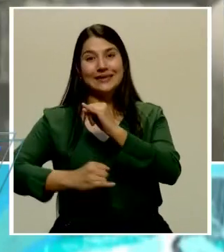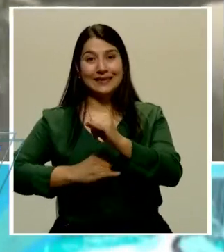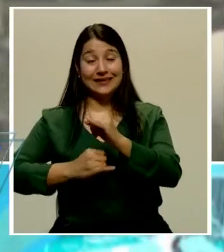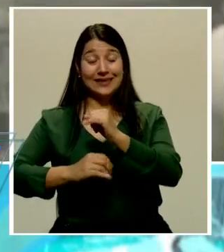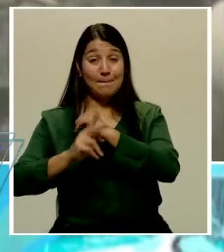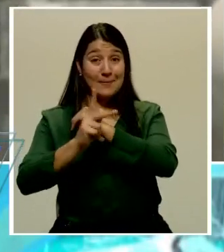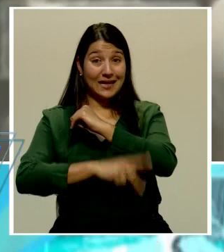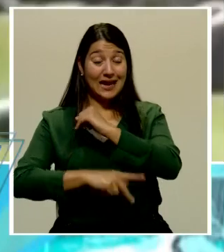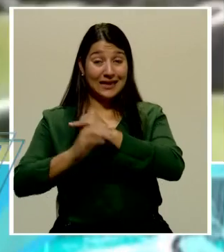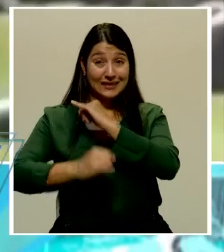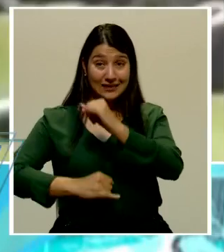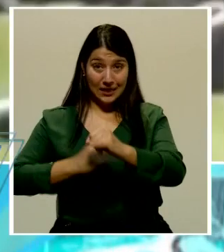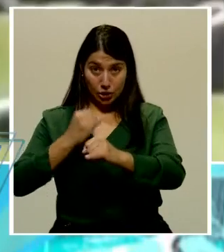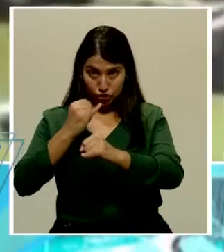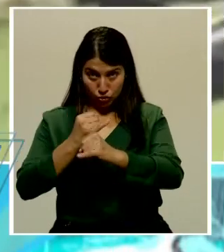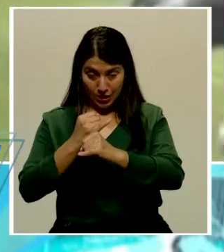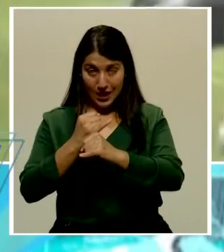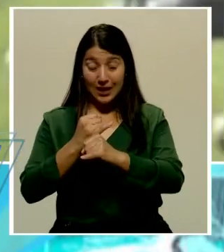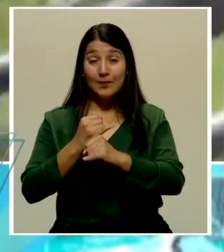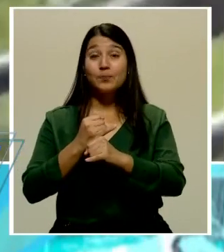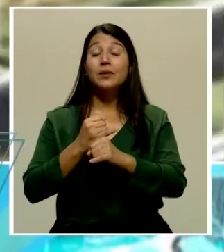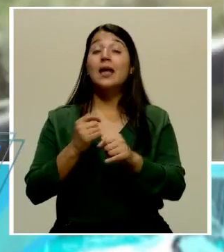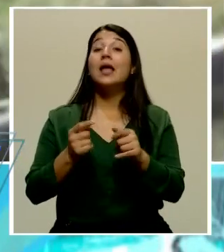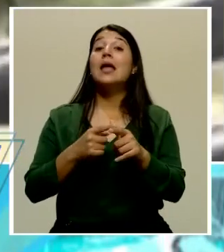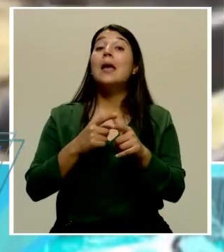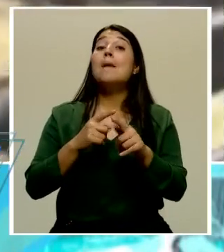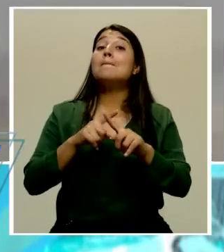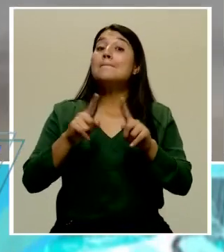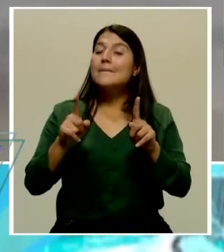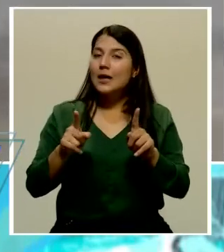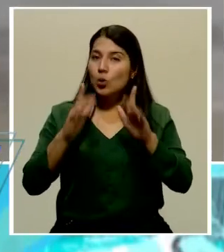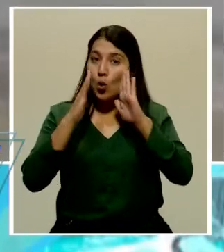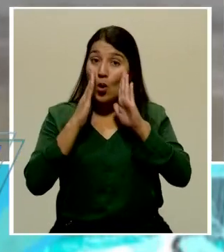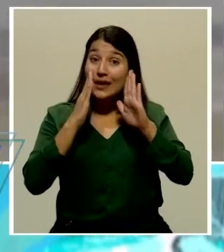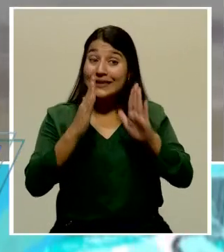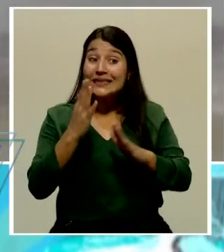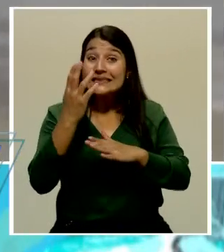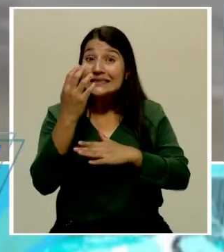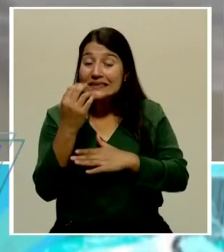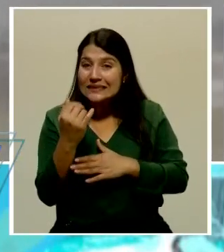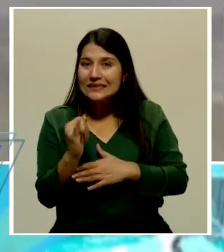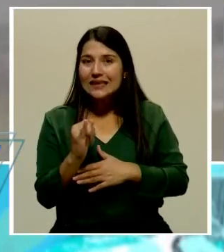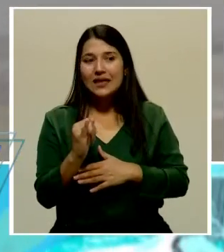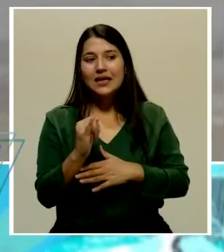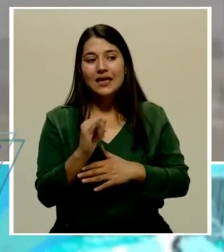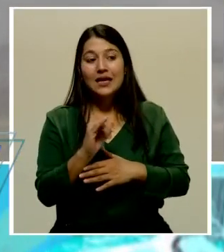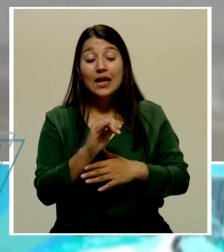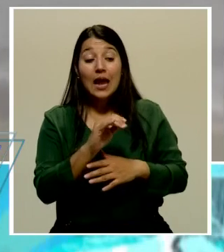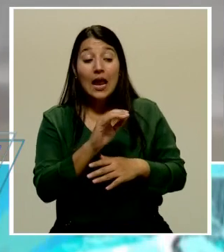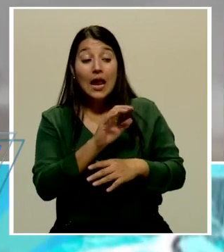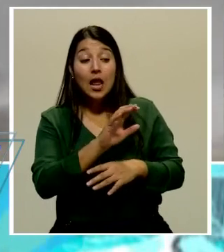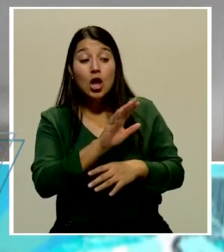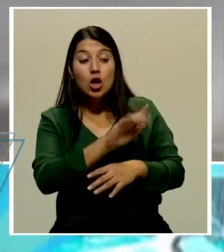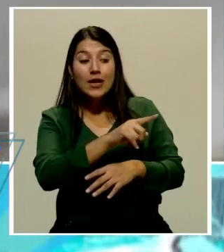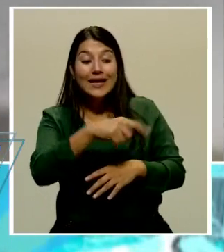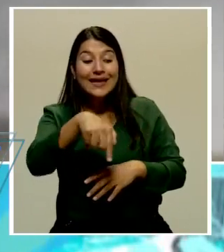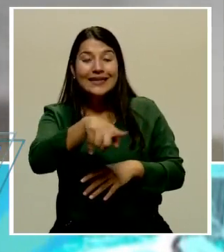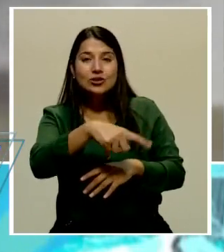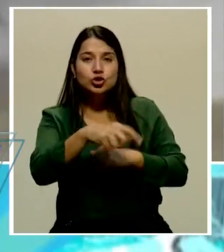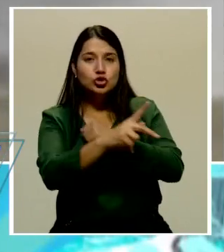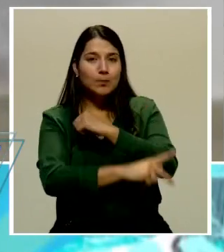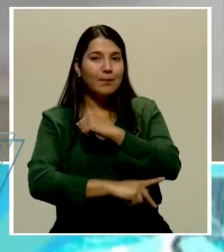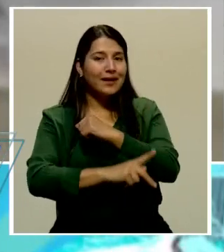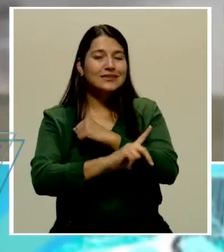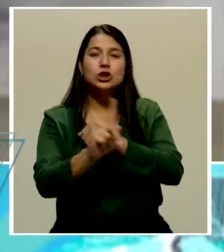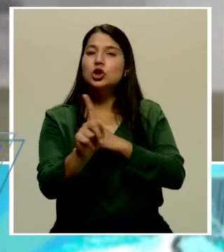de los estados, no pueda o no quiera juzgar a las personas que han